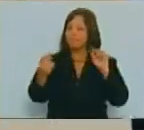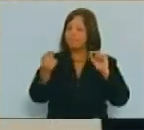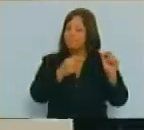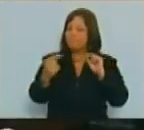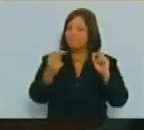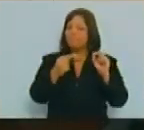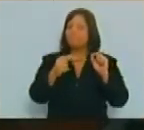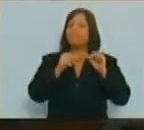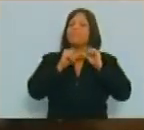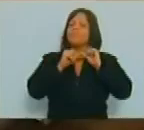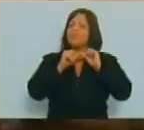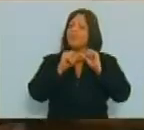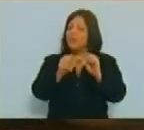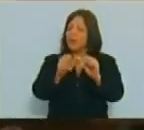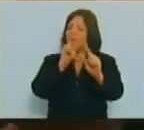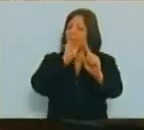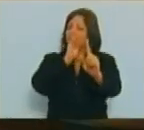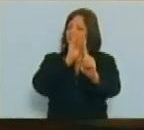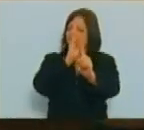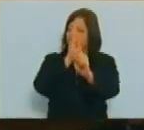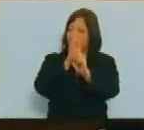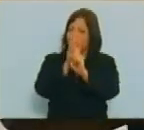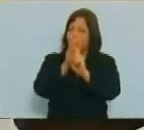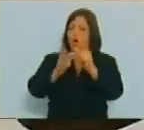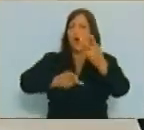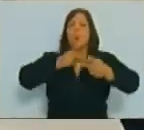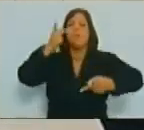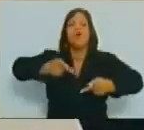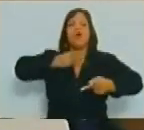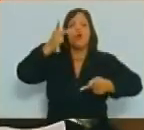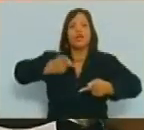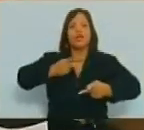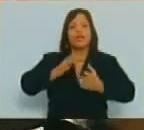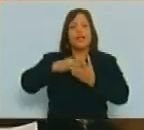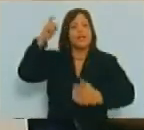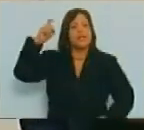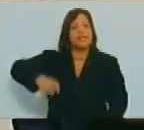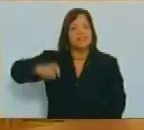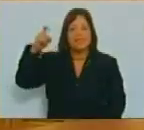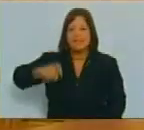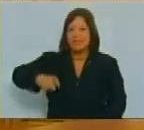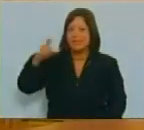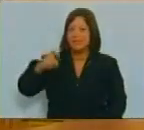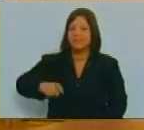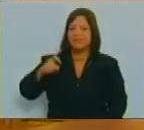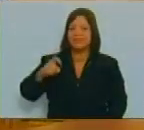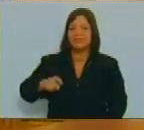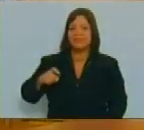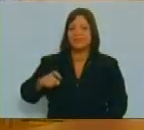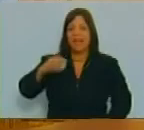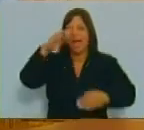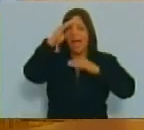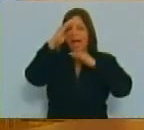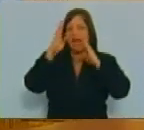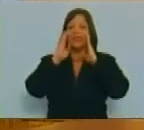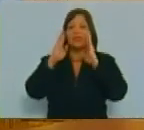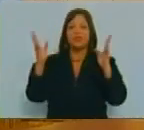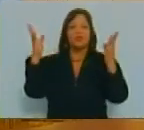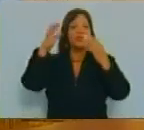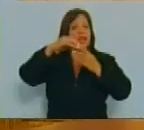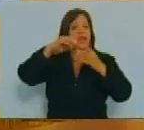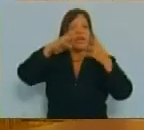seguir dirigiendo todas las políticas que sean necesarias para la atención integral